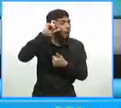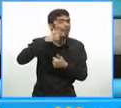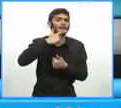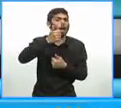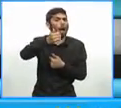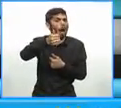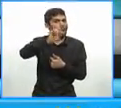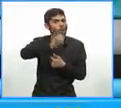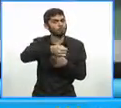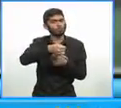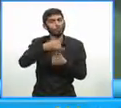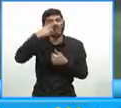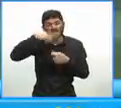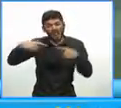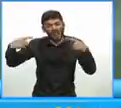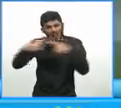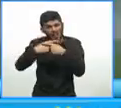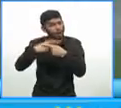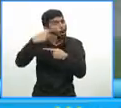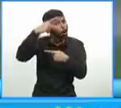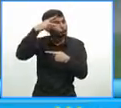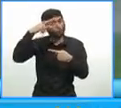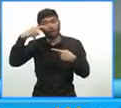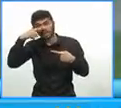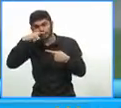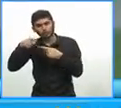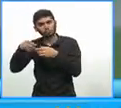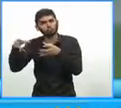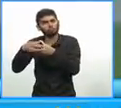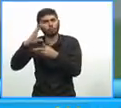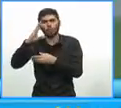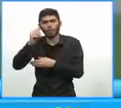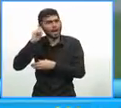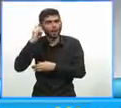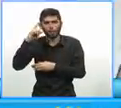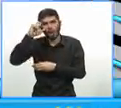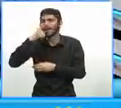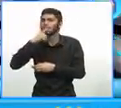se impusieron por un ajustado 8-7 ante el combinado de los Baguales B.